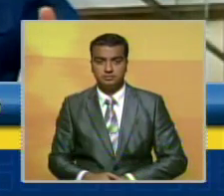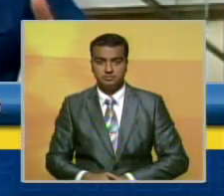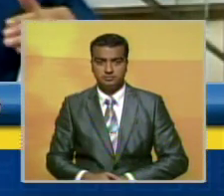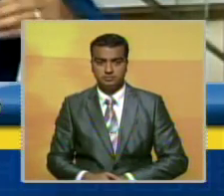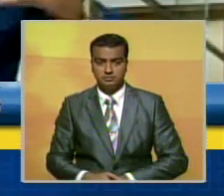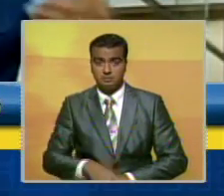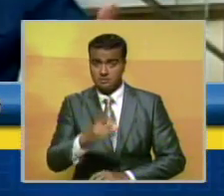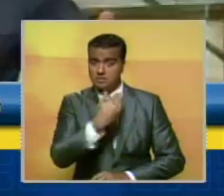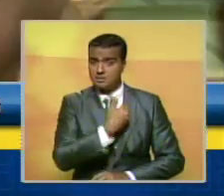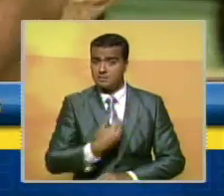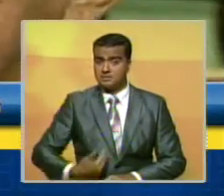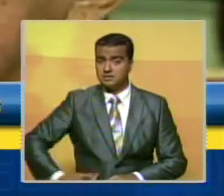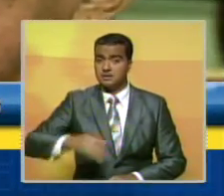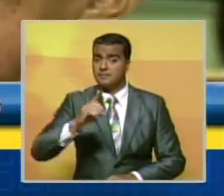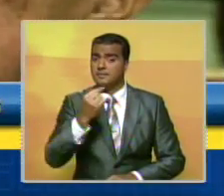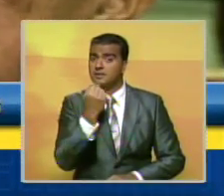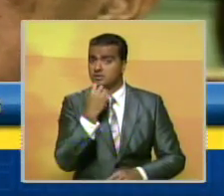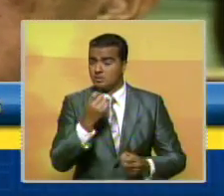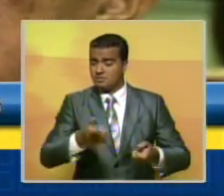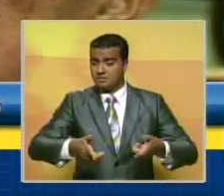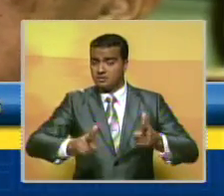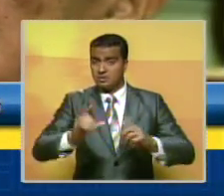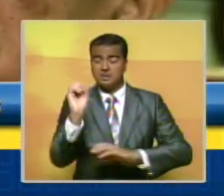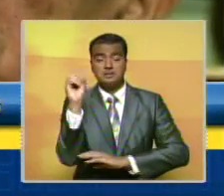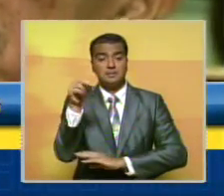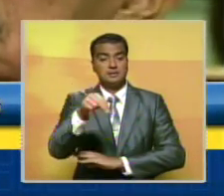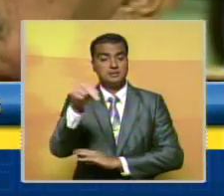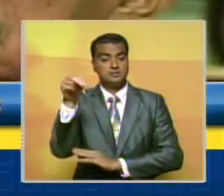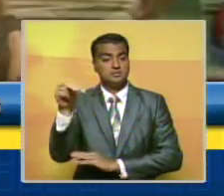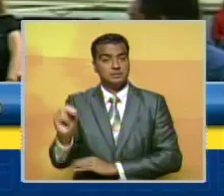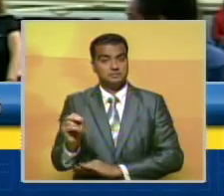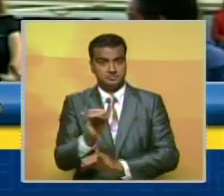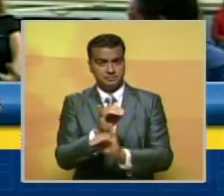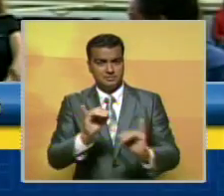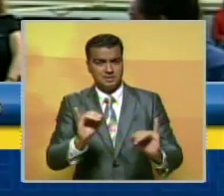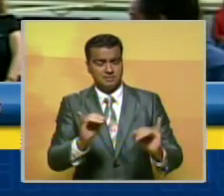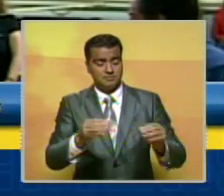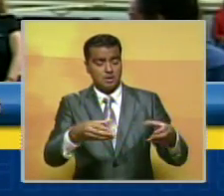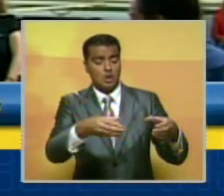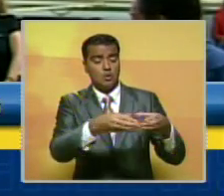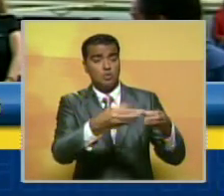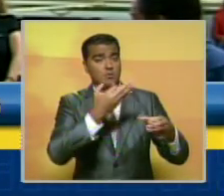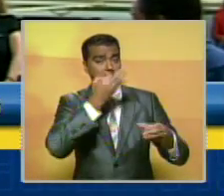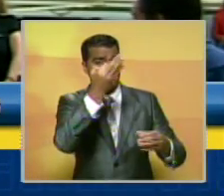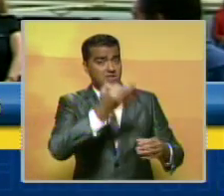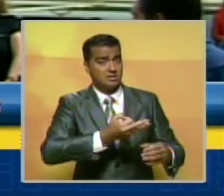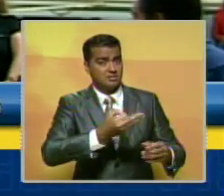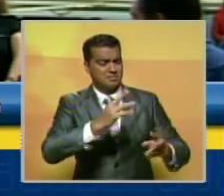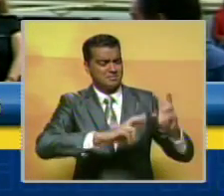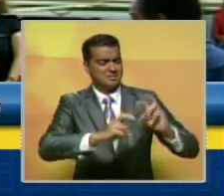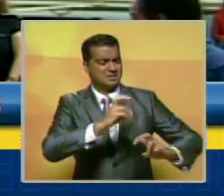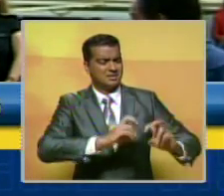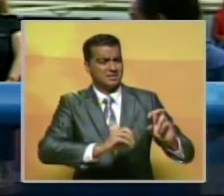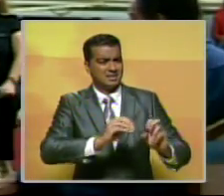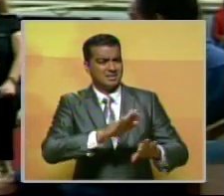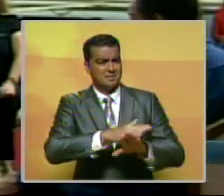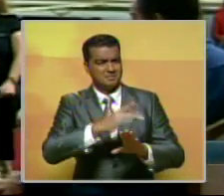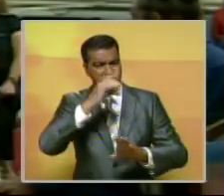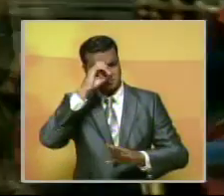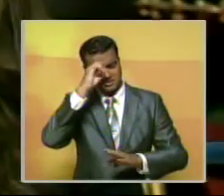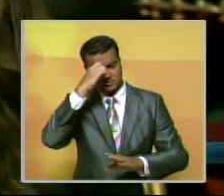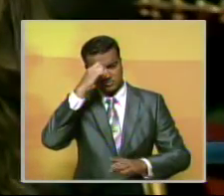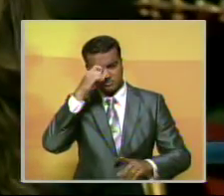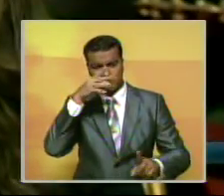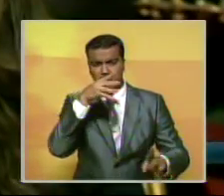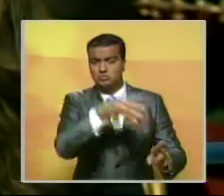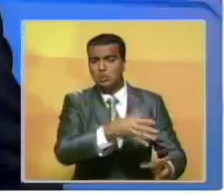El primer mandatario indicó que solicitará a la Asamblea Nacional la instalación de una comisión de la verdad para investigar lo que considera un golpe de